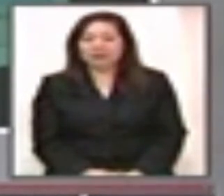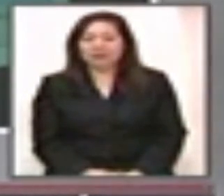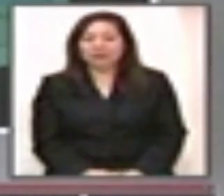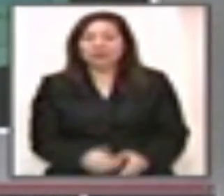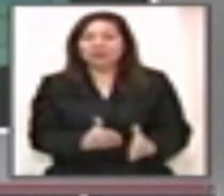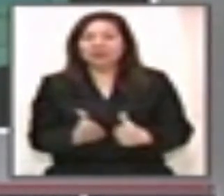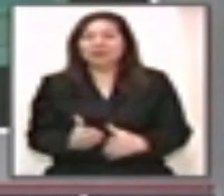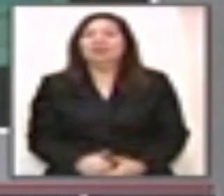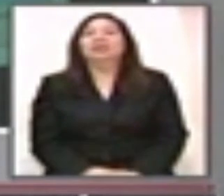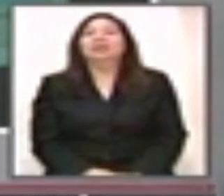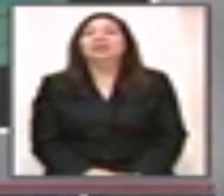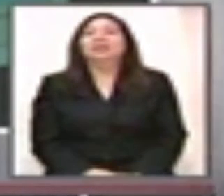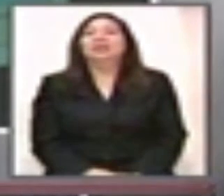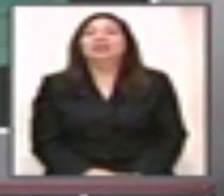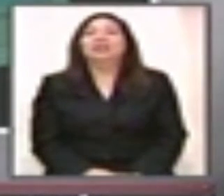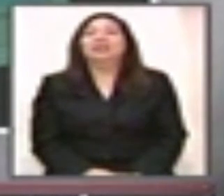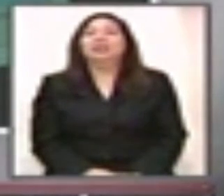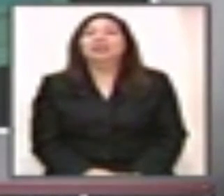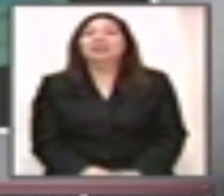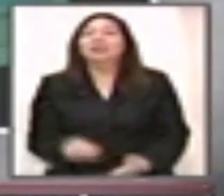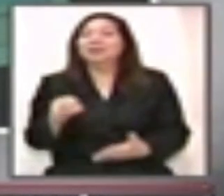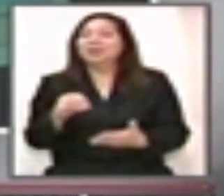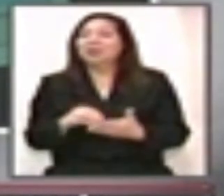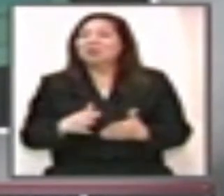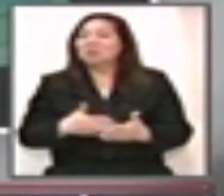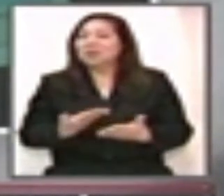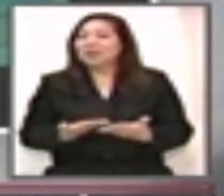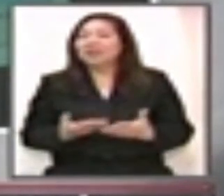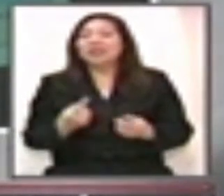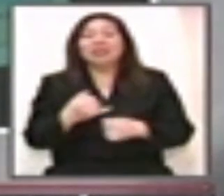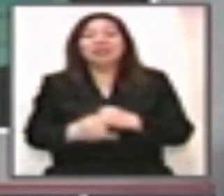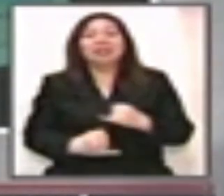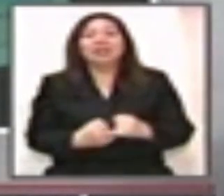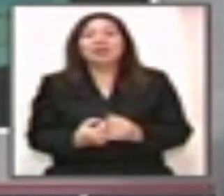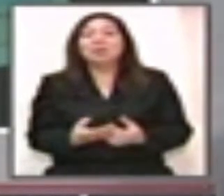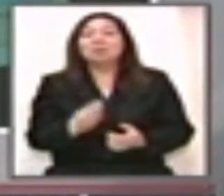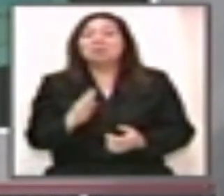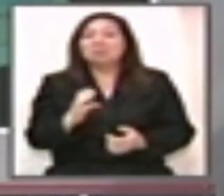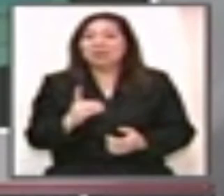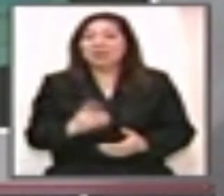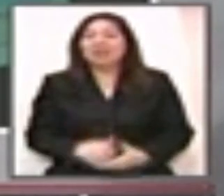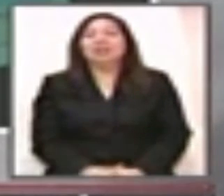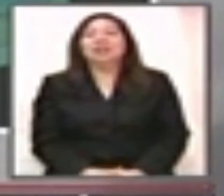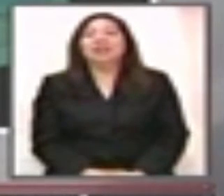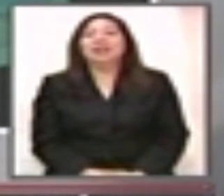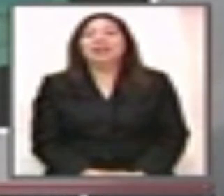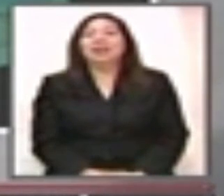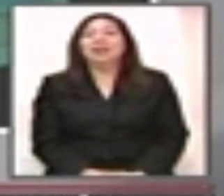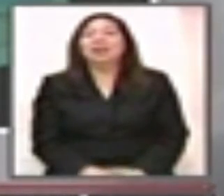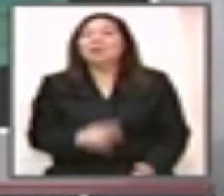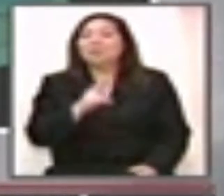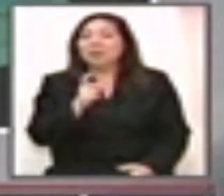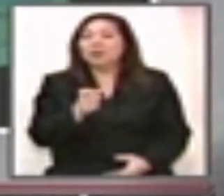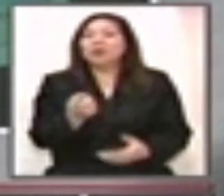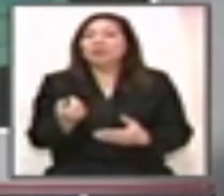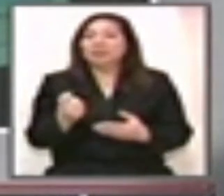el que más avanzado está, no dicho por nosotros, sino por organismos internacionales como el BID, por ejemplo, en donde el Perú